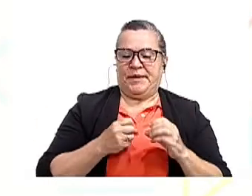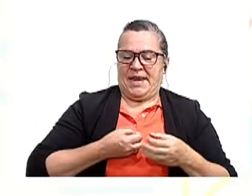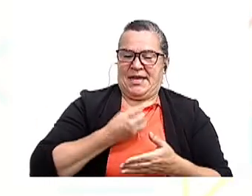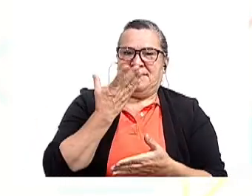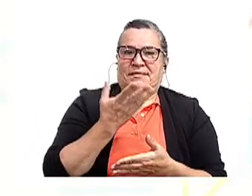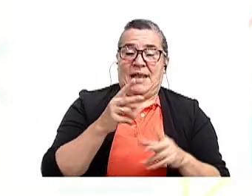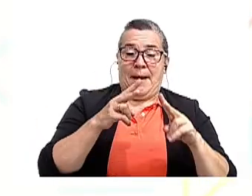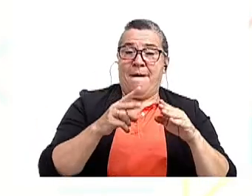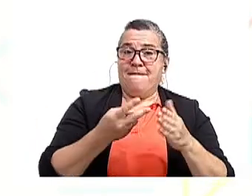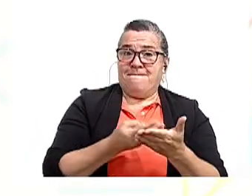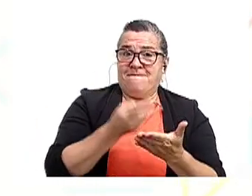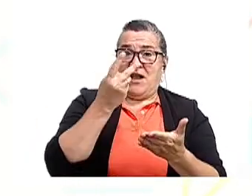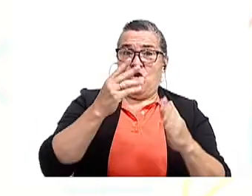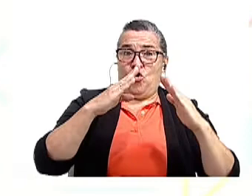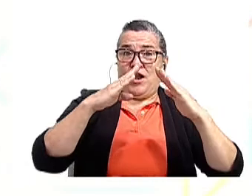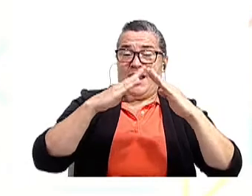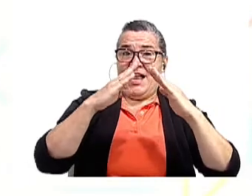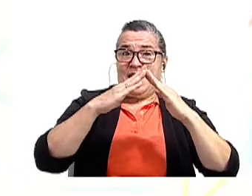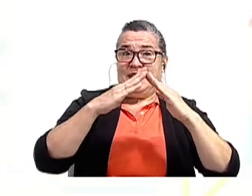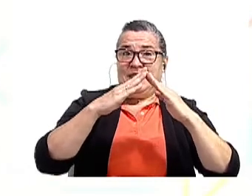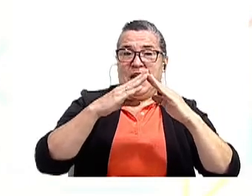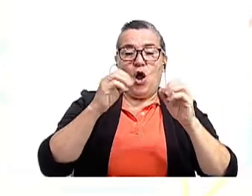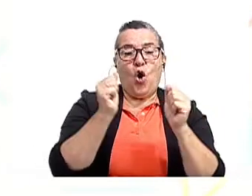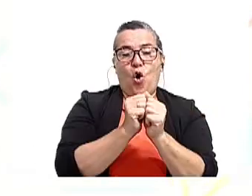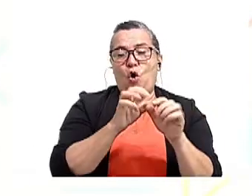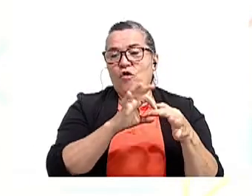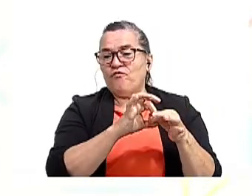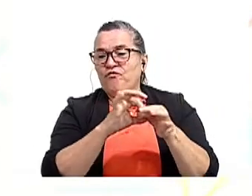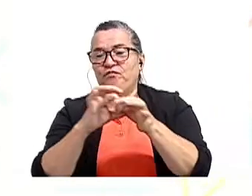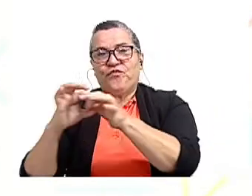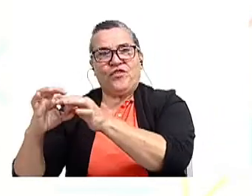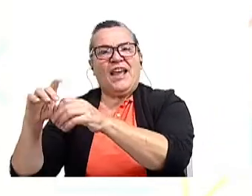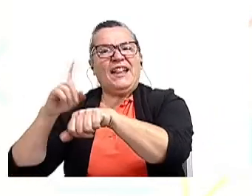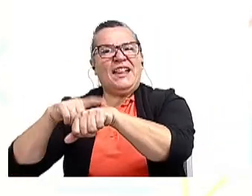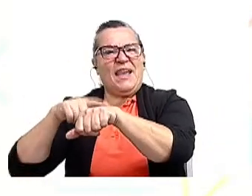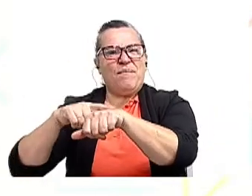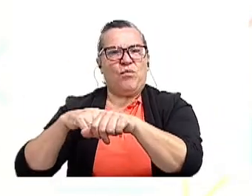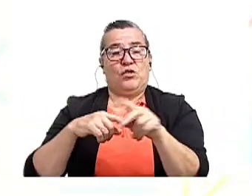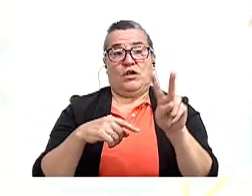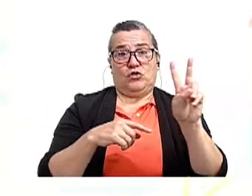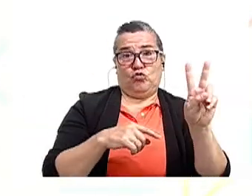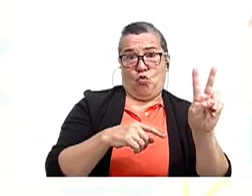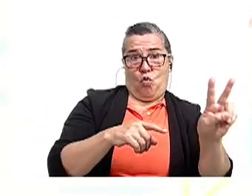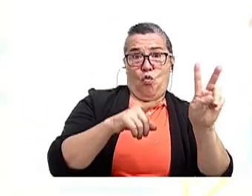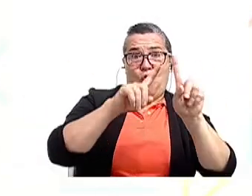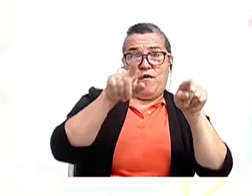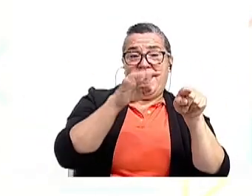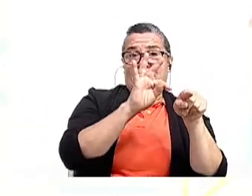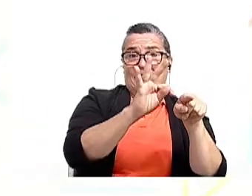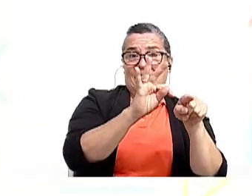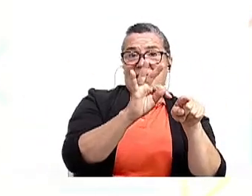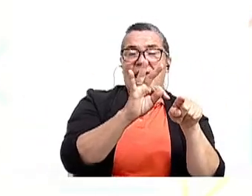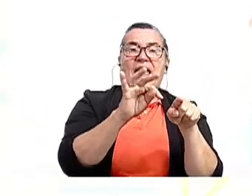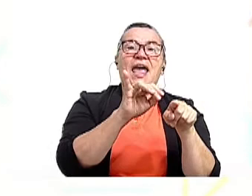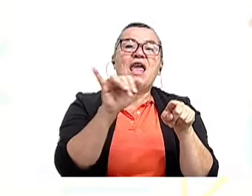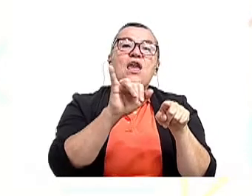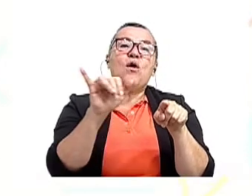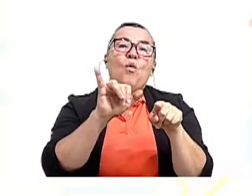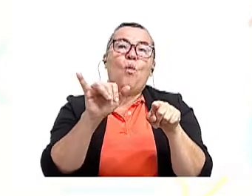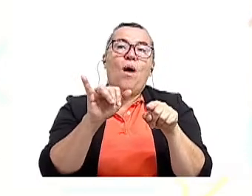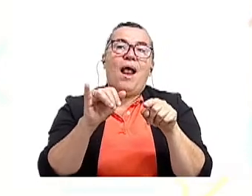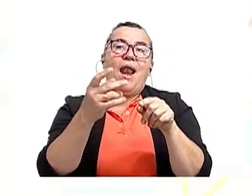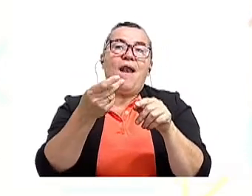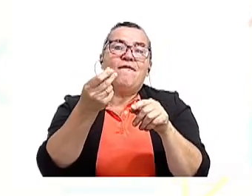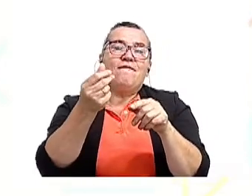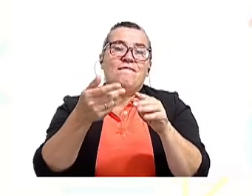el valor de la casa en términos del tiempo transcurrido. Definamos las variables. V de t va a ser el valor de la casa con respecto al tiempo